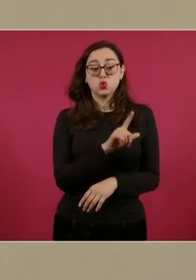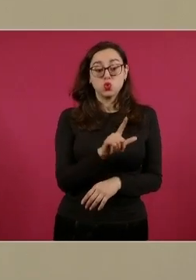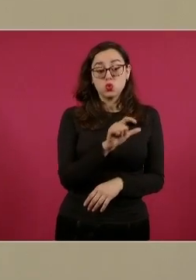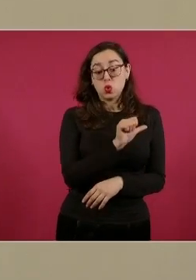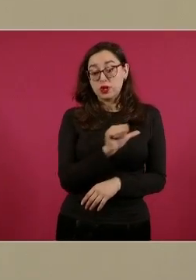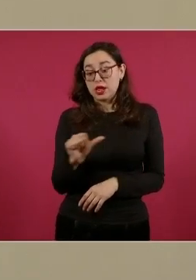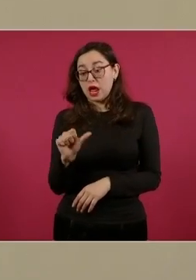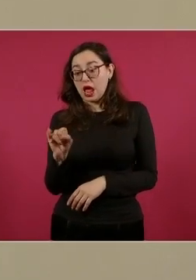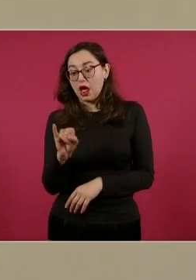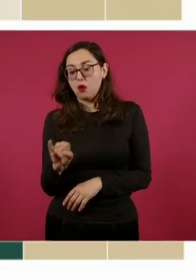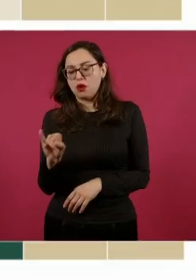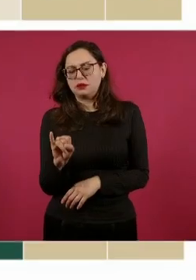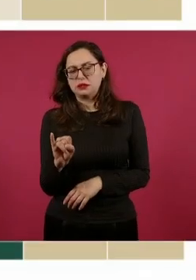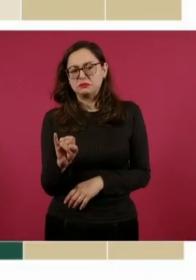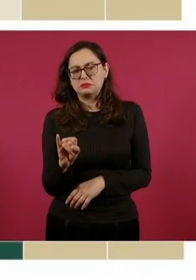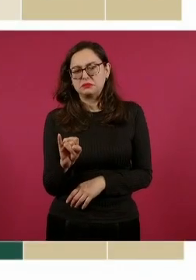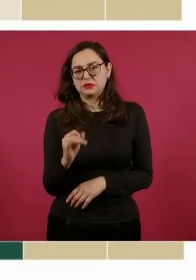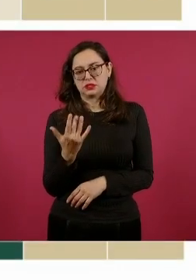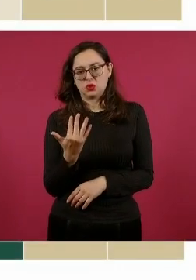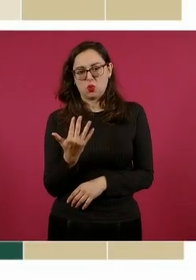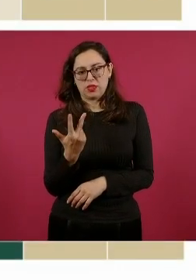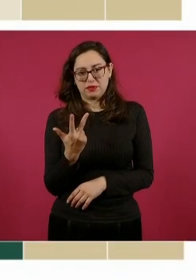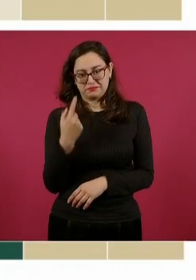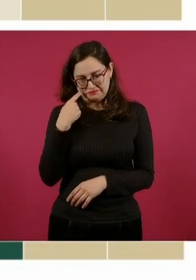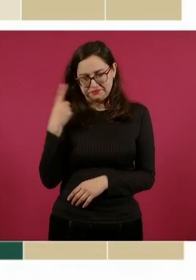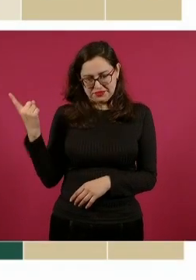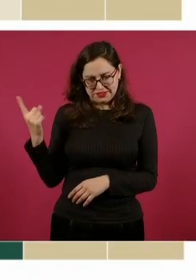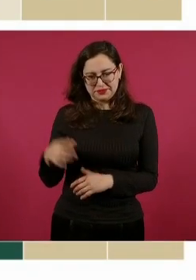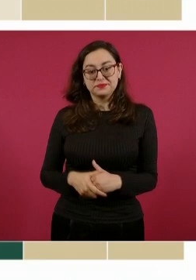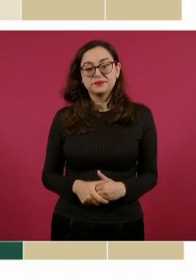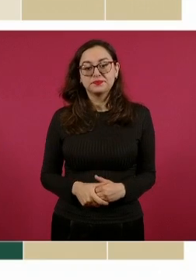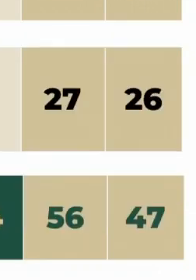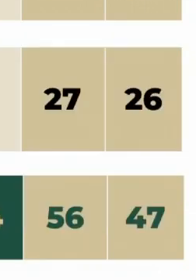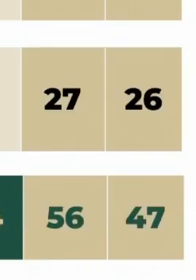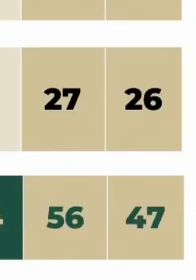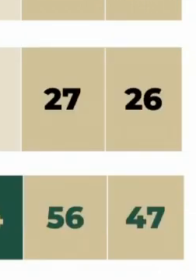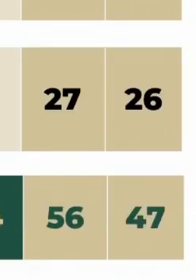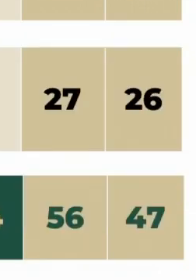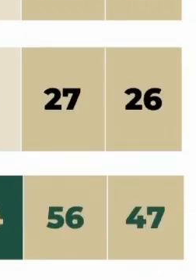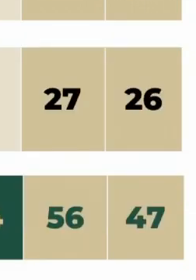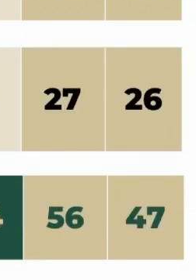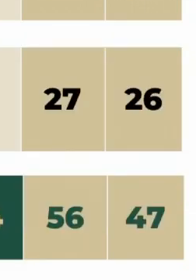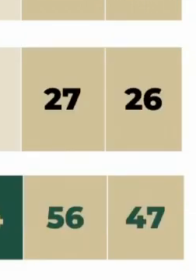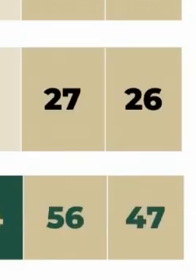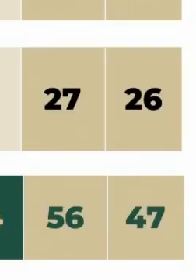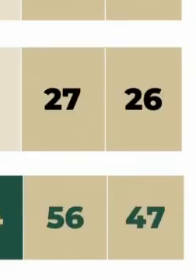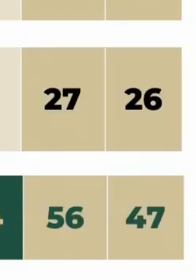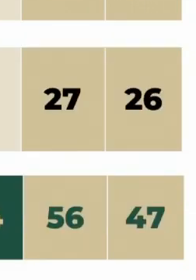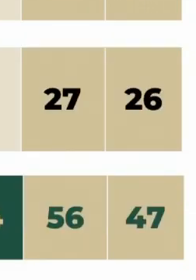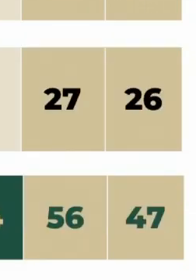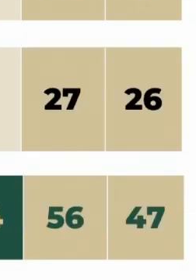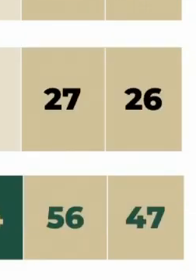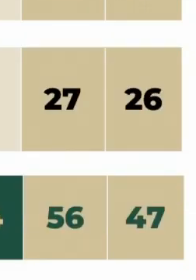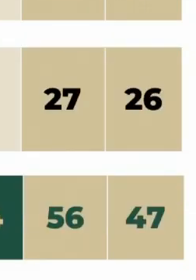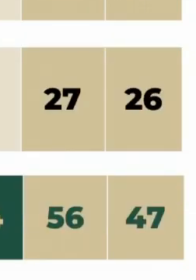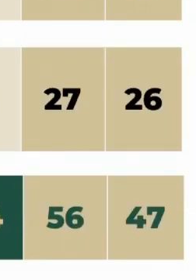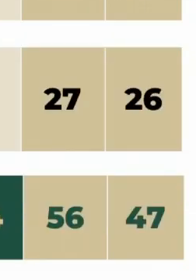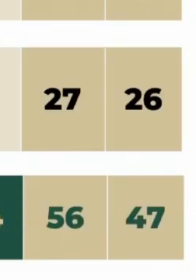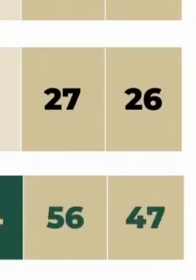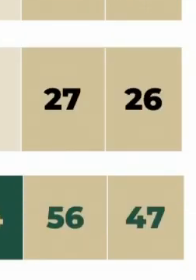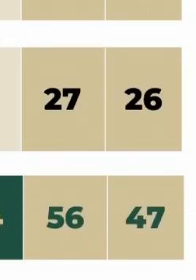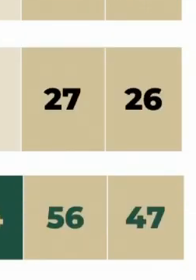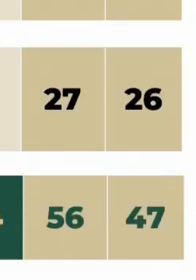58 PPLs se les ha otorgado libertad entre semana.